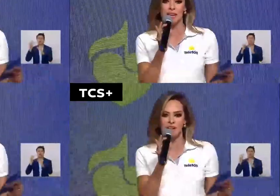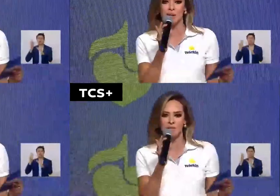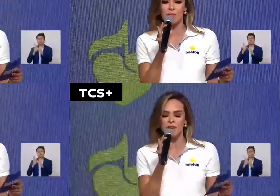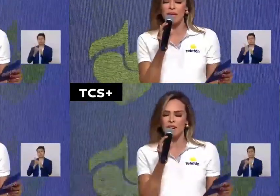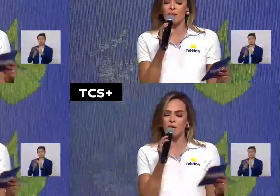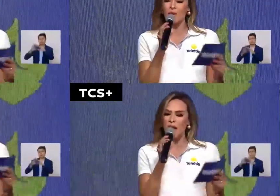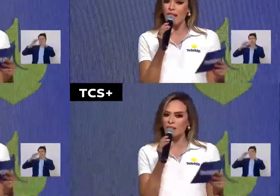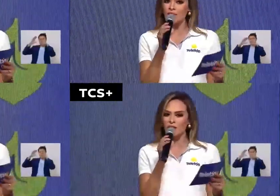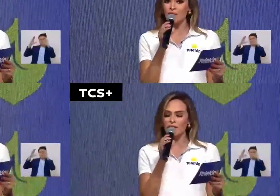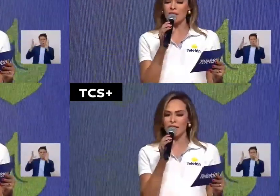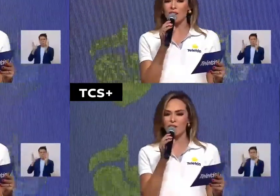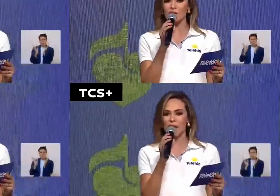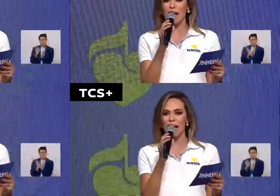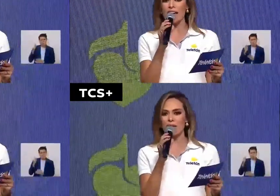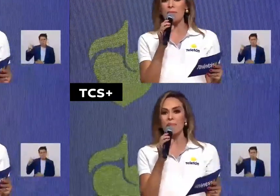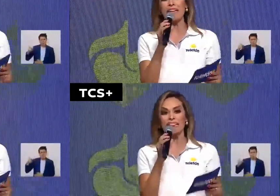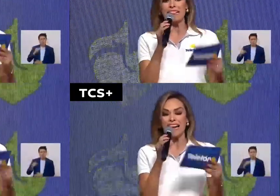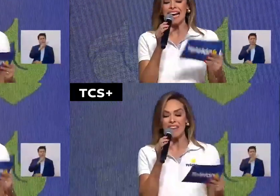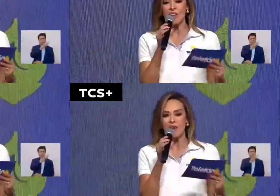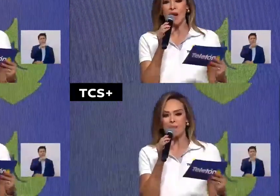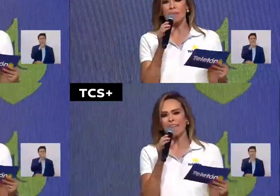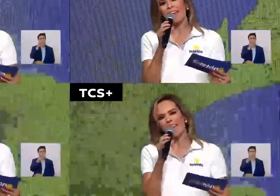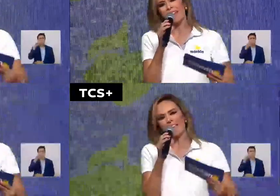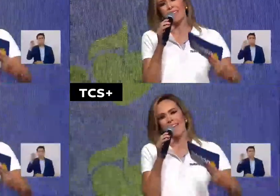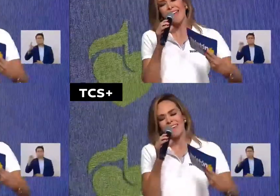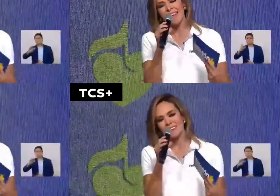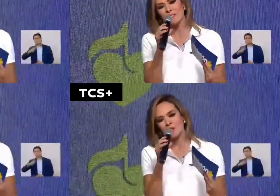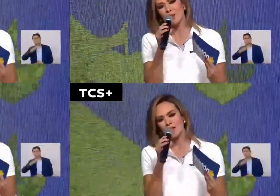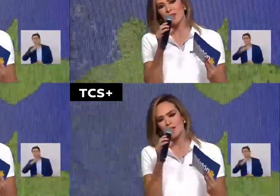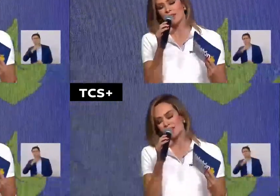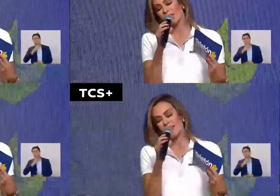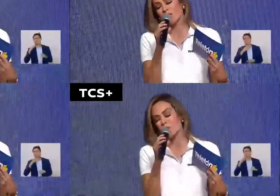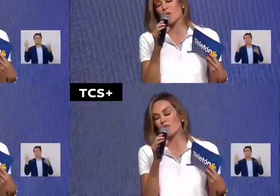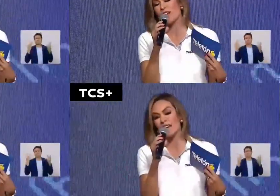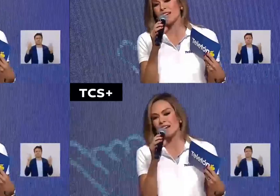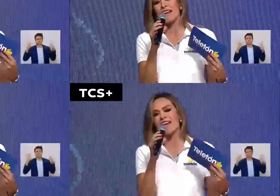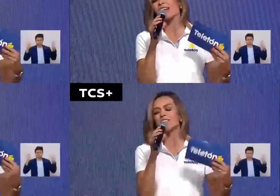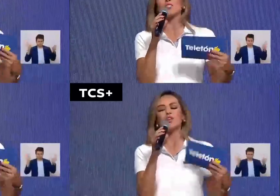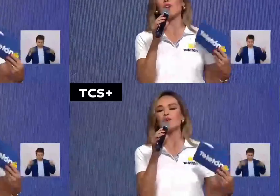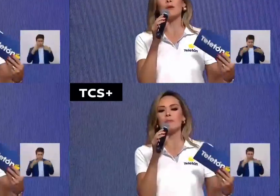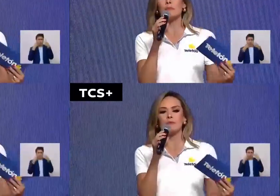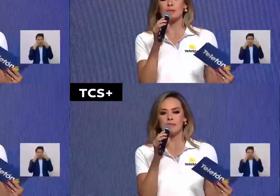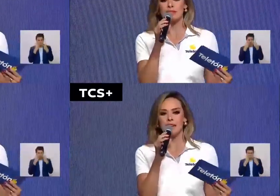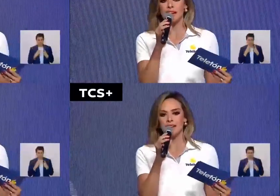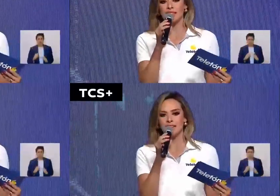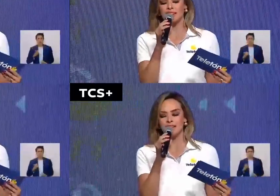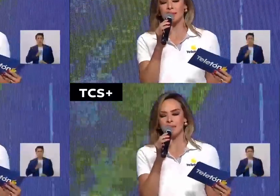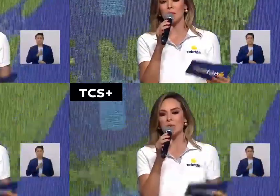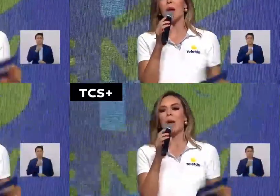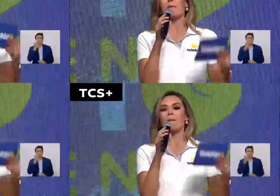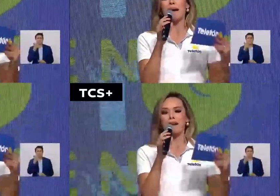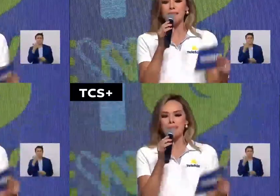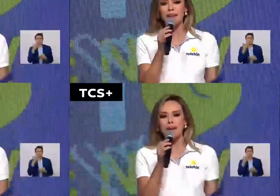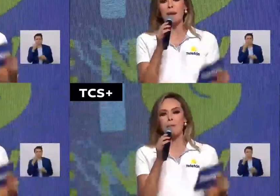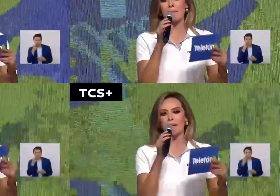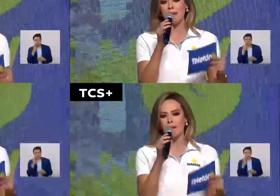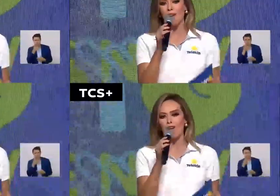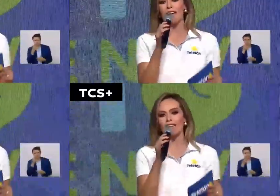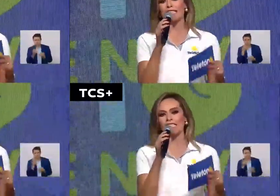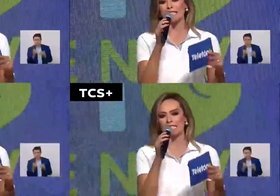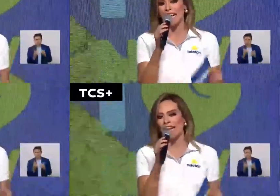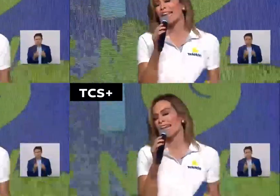mundo entero, un año que nos ha invitado a mirar hacia adentro y descubrir todo el potencial que tenemos para